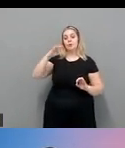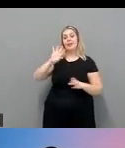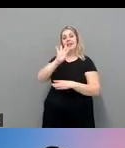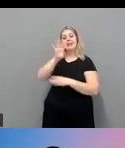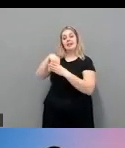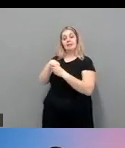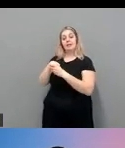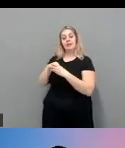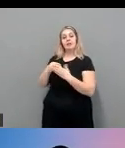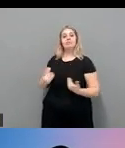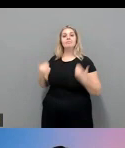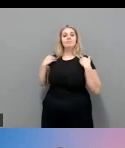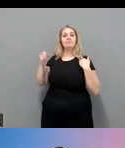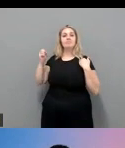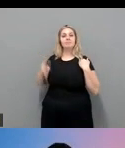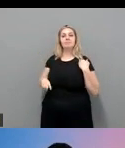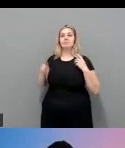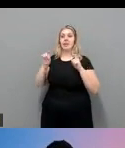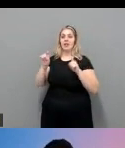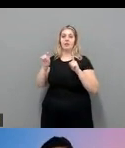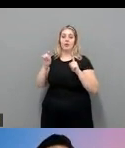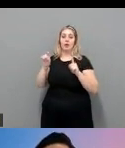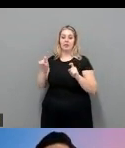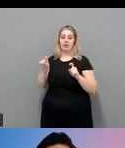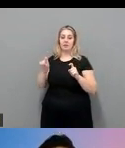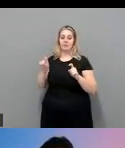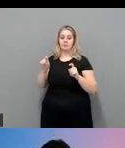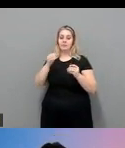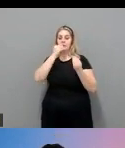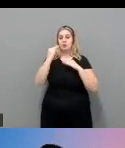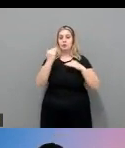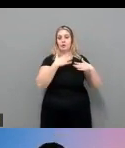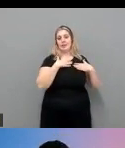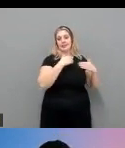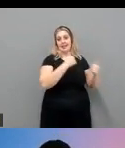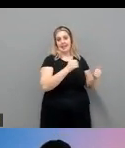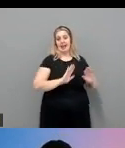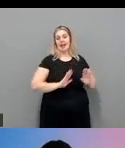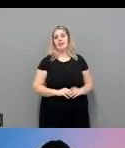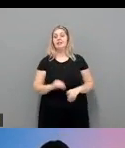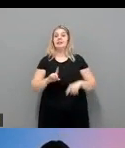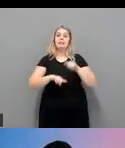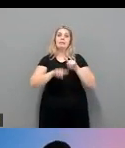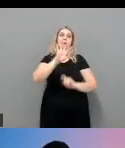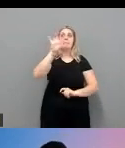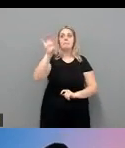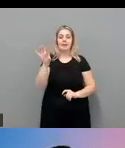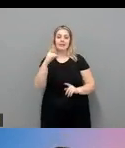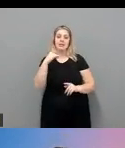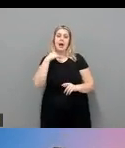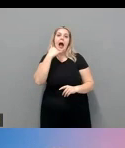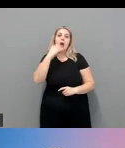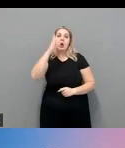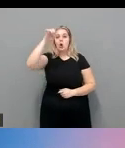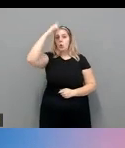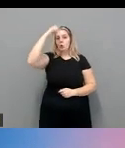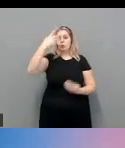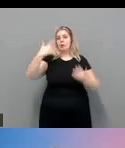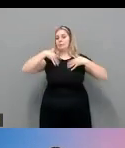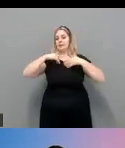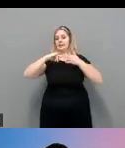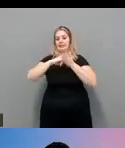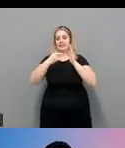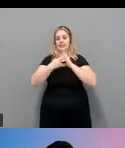la aborda la educación en lugar de la sanidad, ¿no? Es algo que es cultural y es inherente al sistema